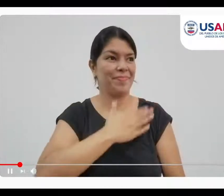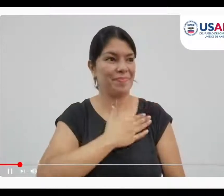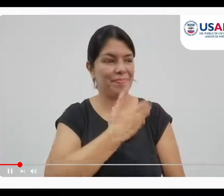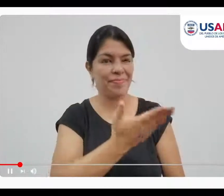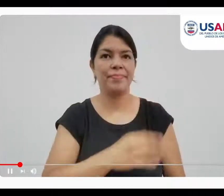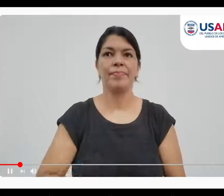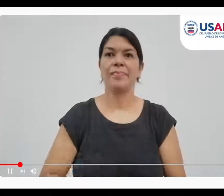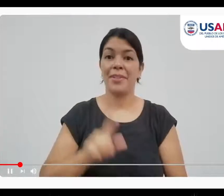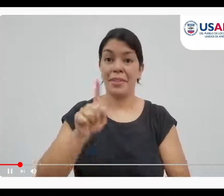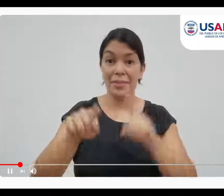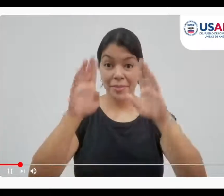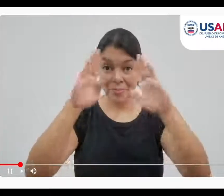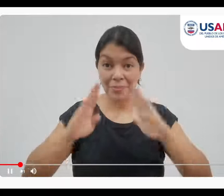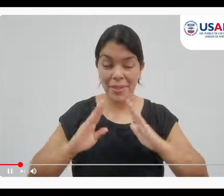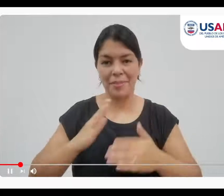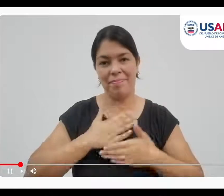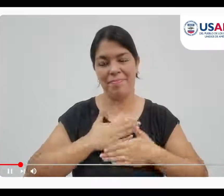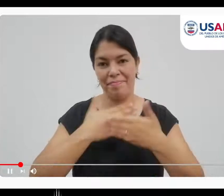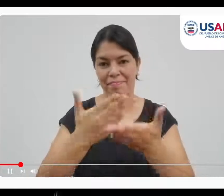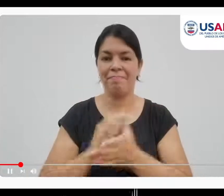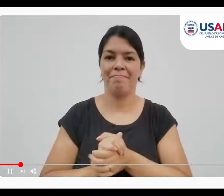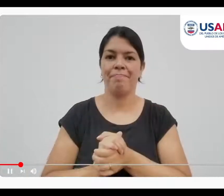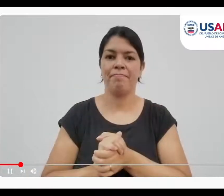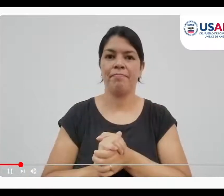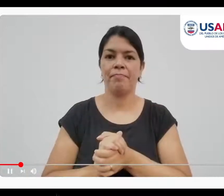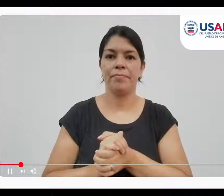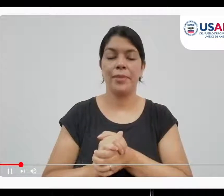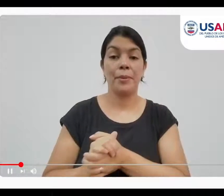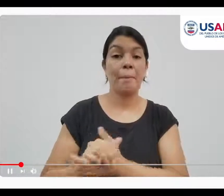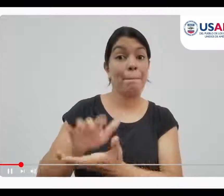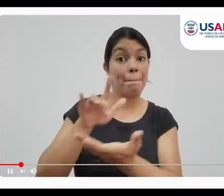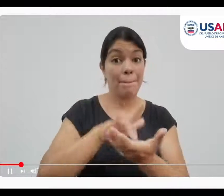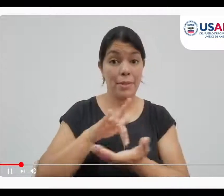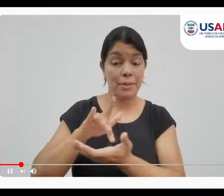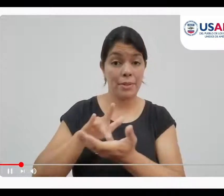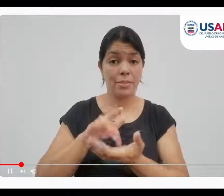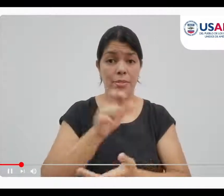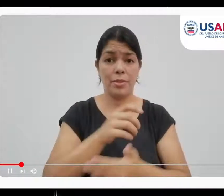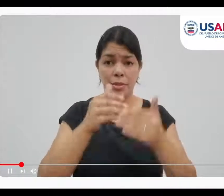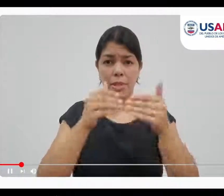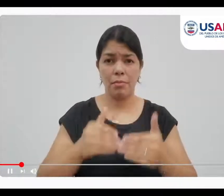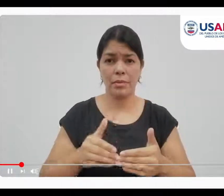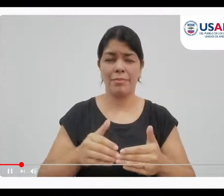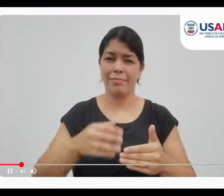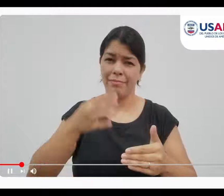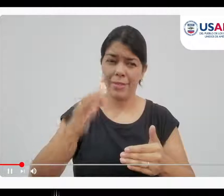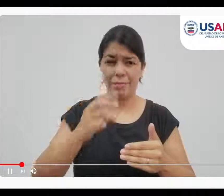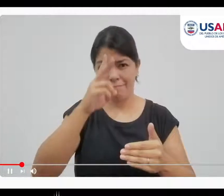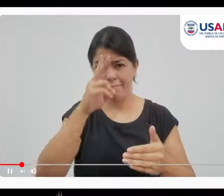escuchan a través de este podcast y hablar de la garantía de la participación en diferentes